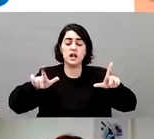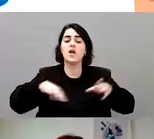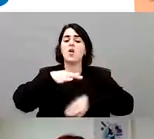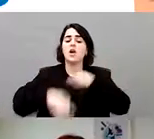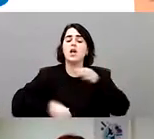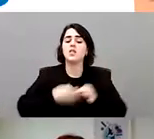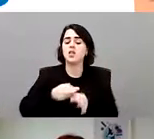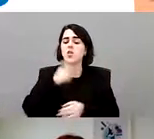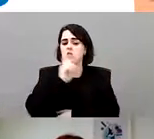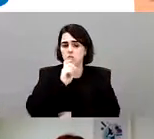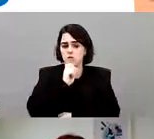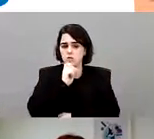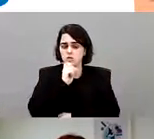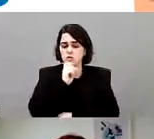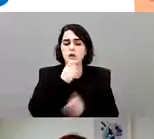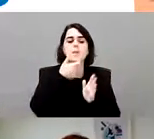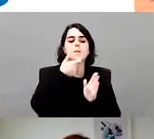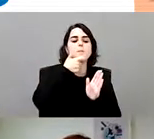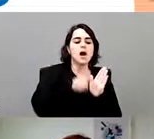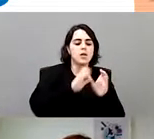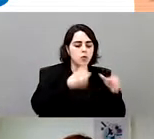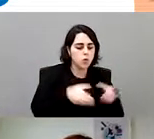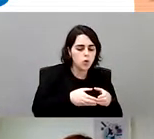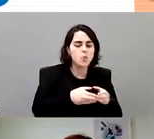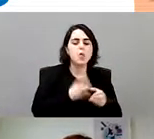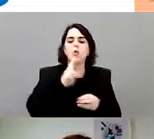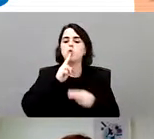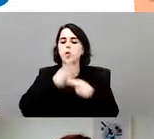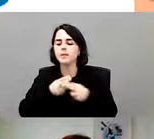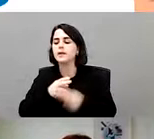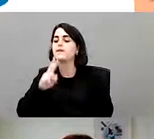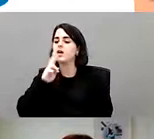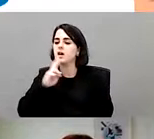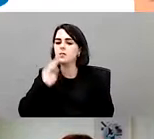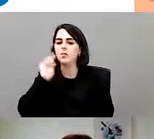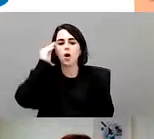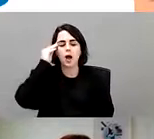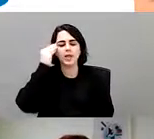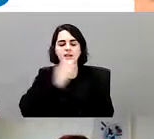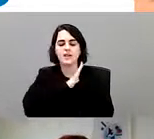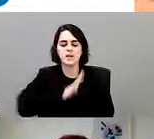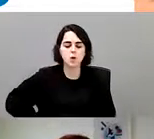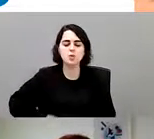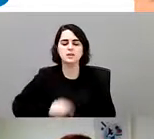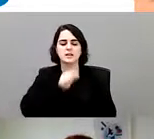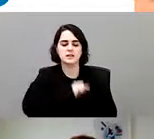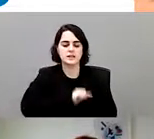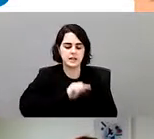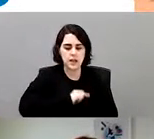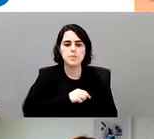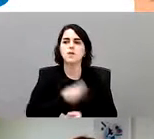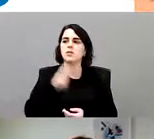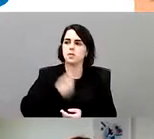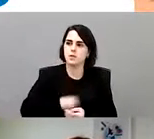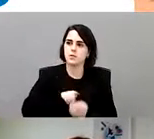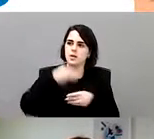organizados por campos semánticos, por nombres, por verbos, por adjetivos, por sentimientos. por lo que veía ella en